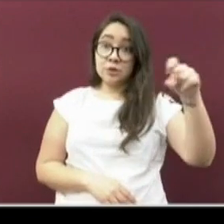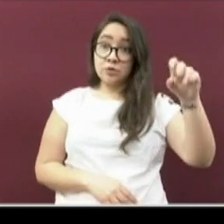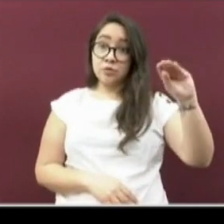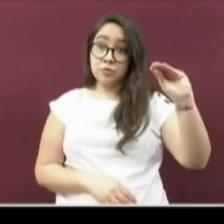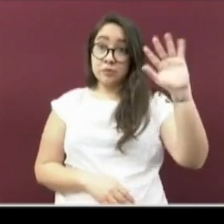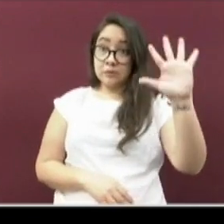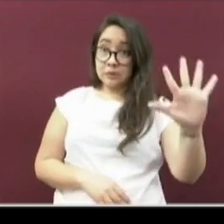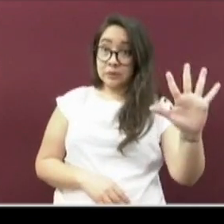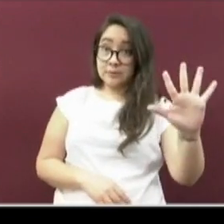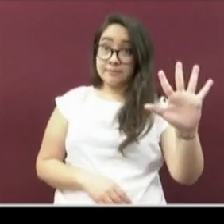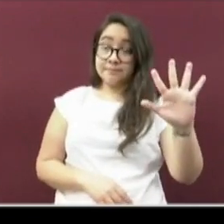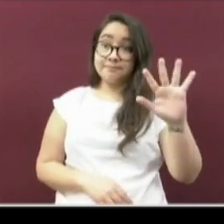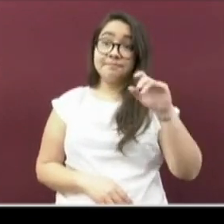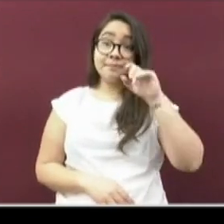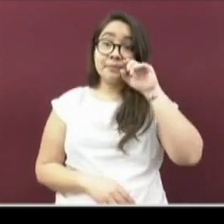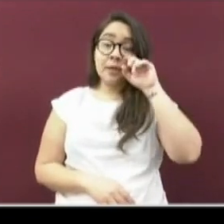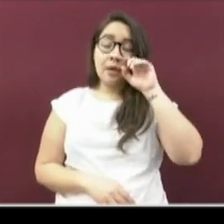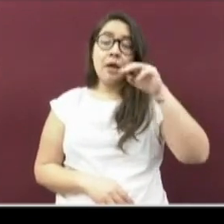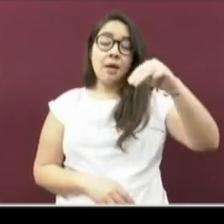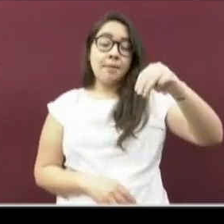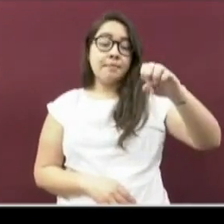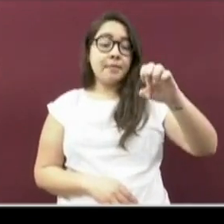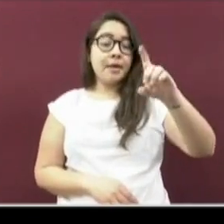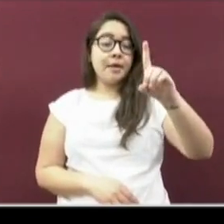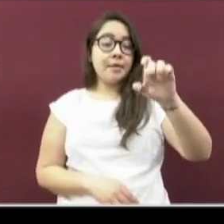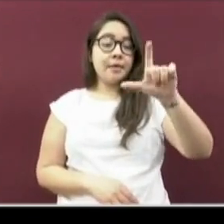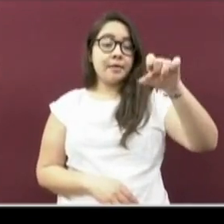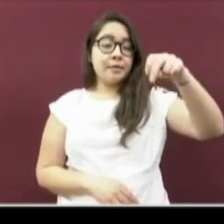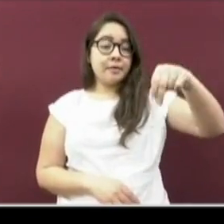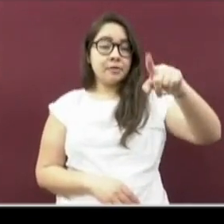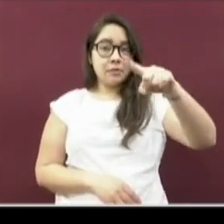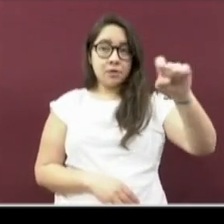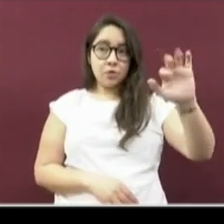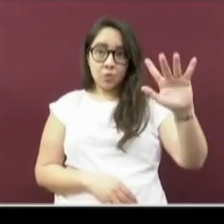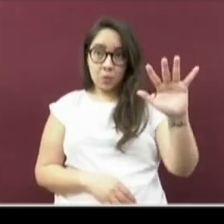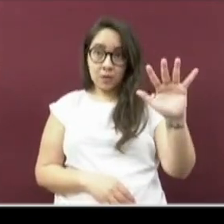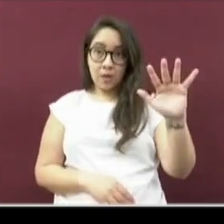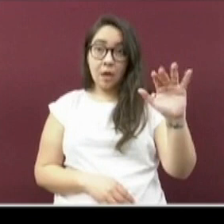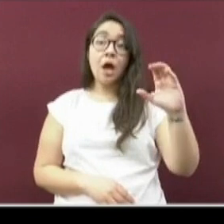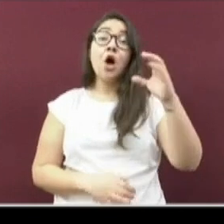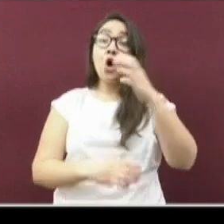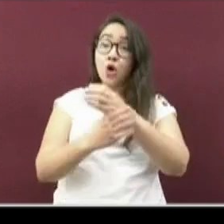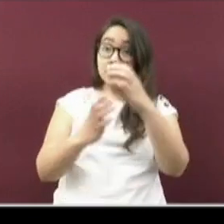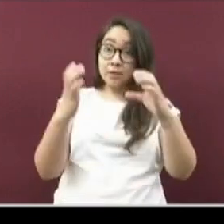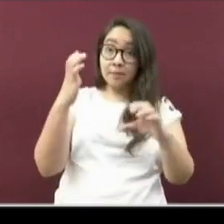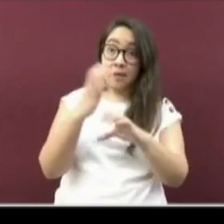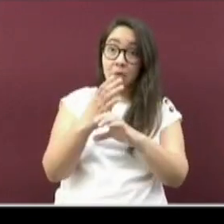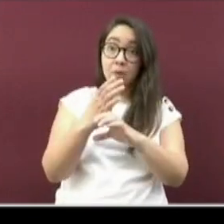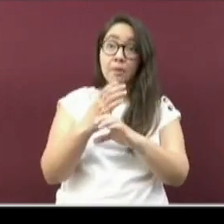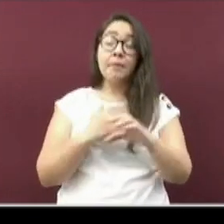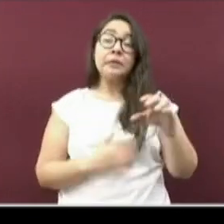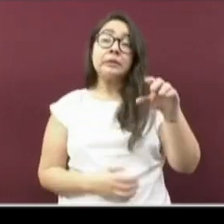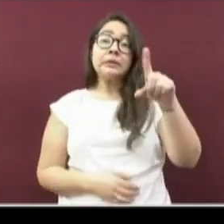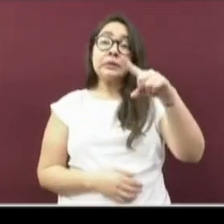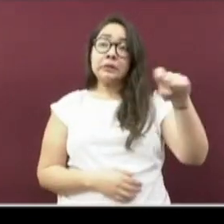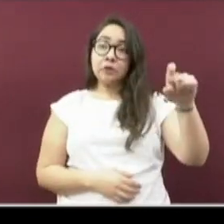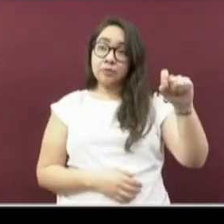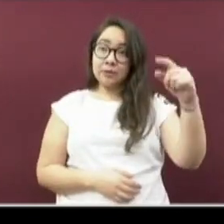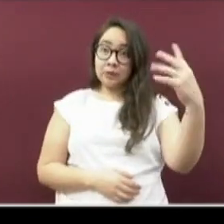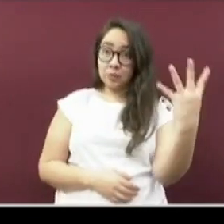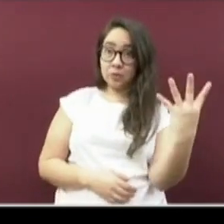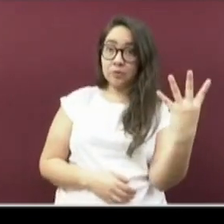195. En Medellín, 150. Cozamaloapan,